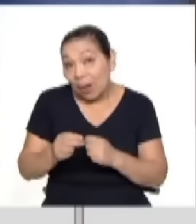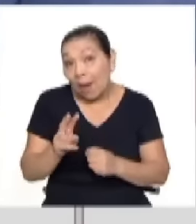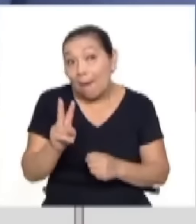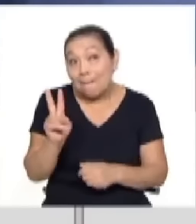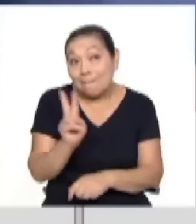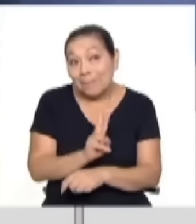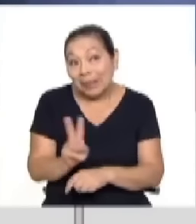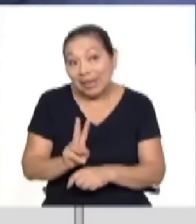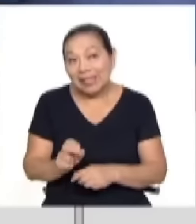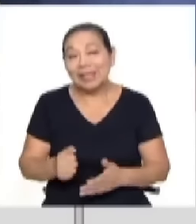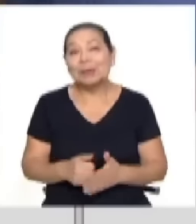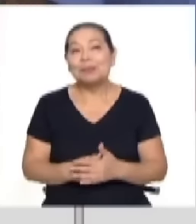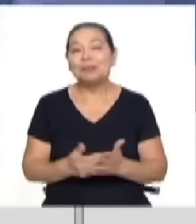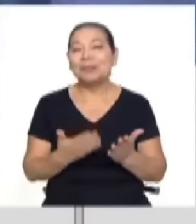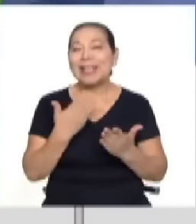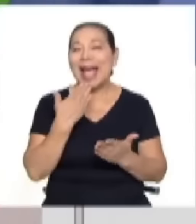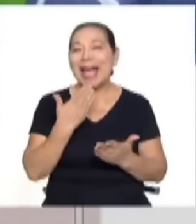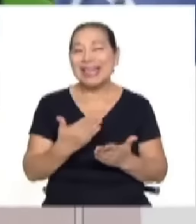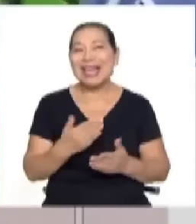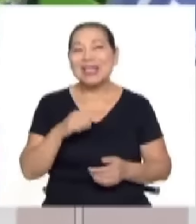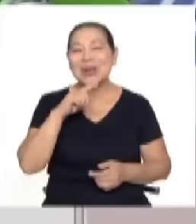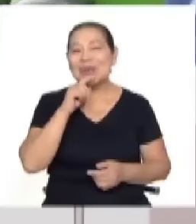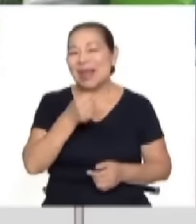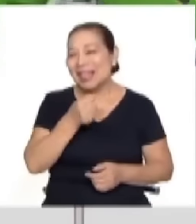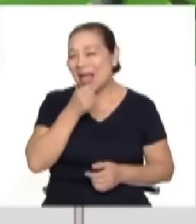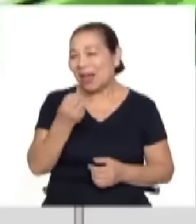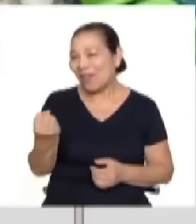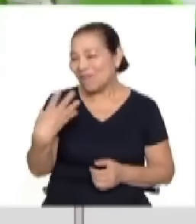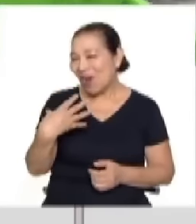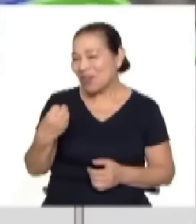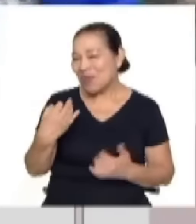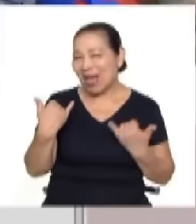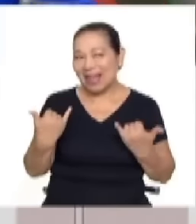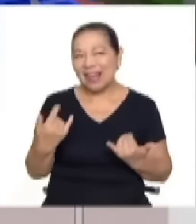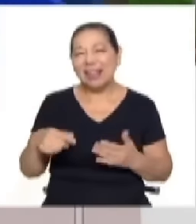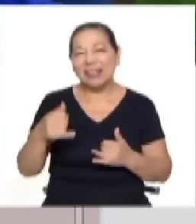Ventanilla en el Callao. En tanto, vamos a agradecer a Angie Juárez por esta información desde el terminal pesquero.